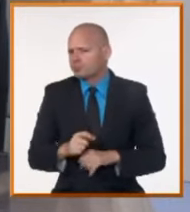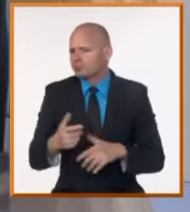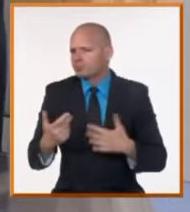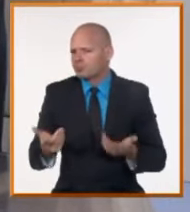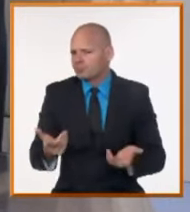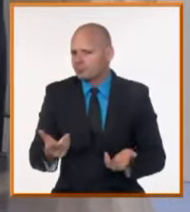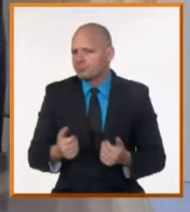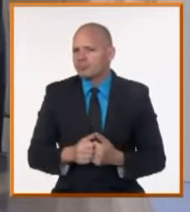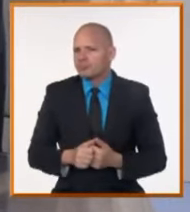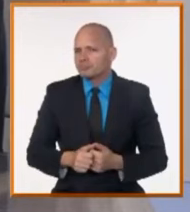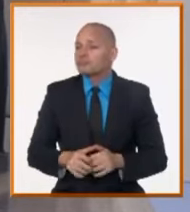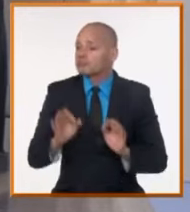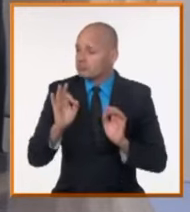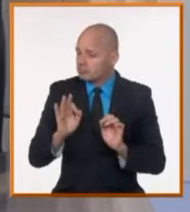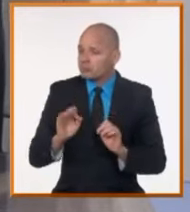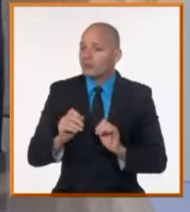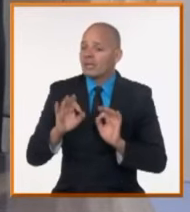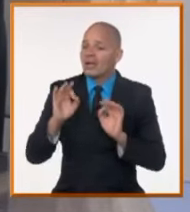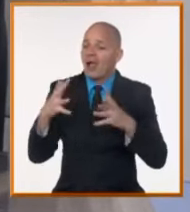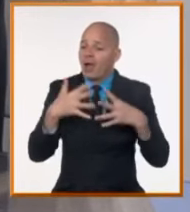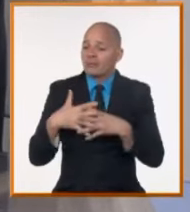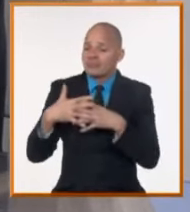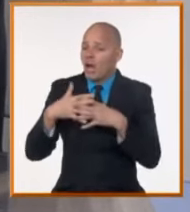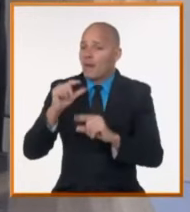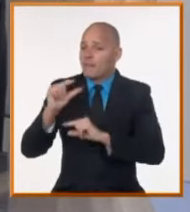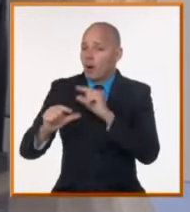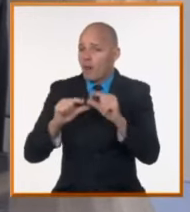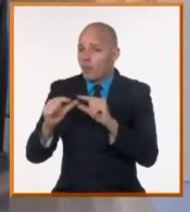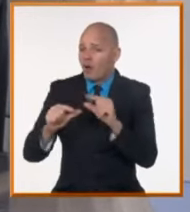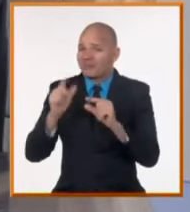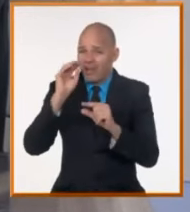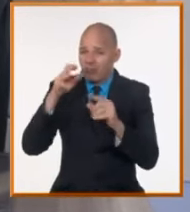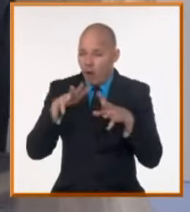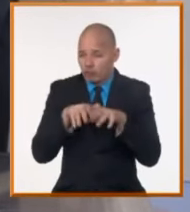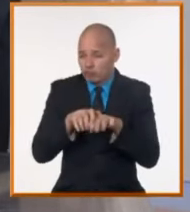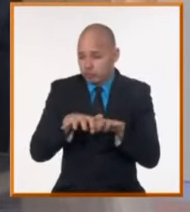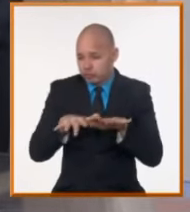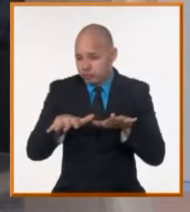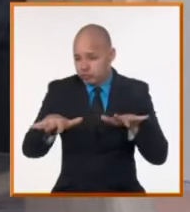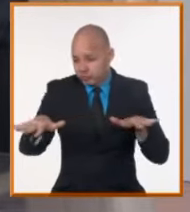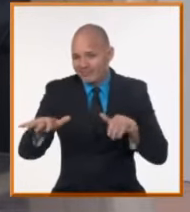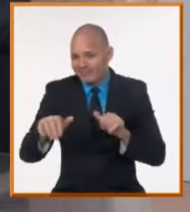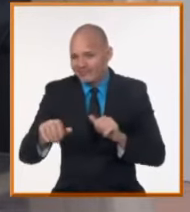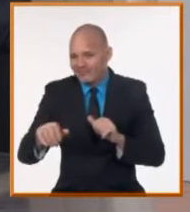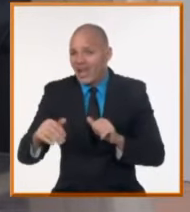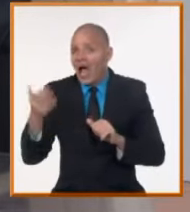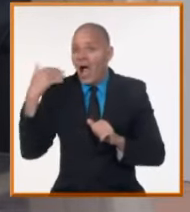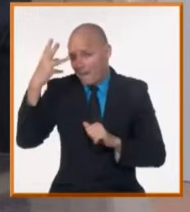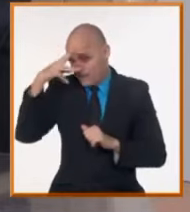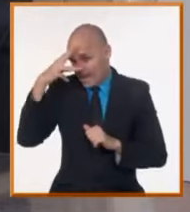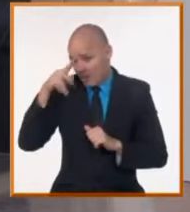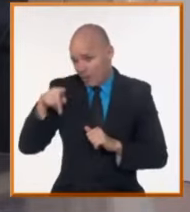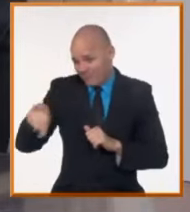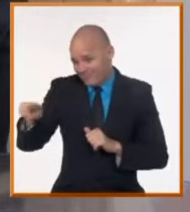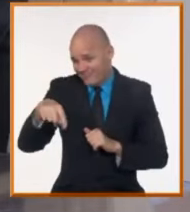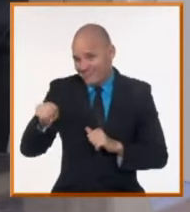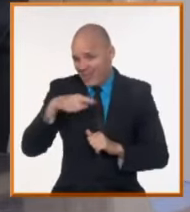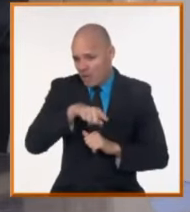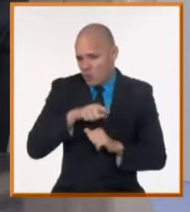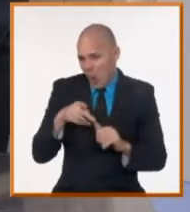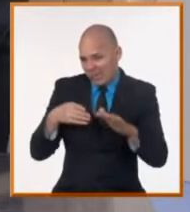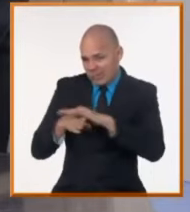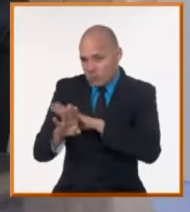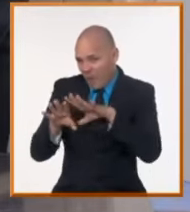conflicto también, expansión hacia México, que era el que planteaba que no se admitían nuevas